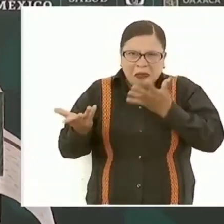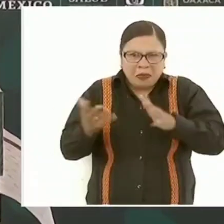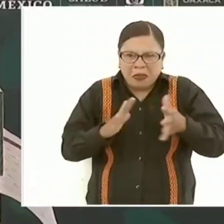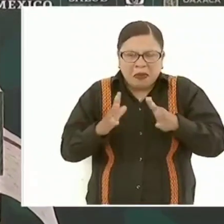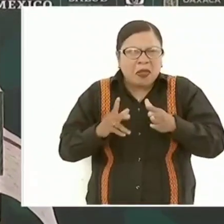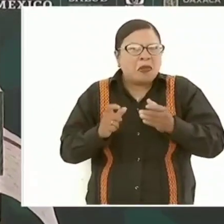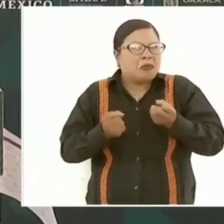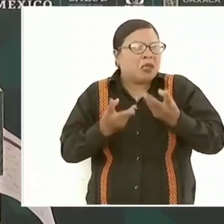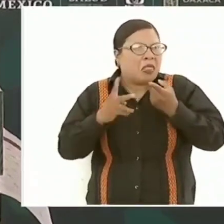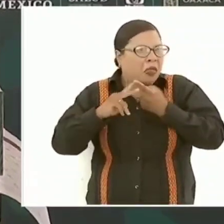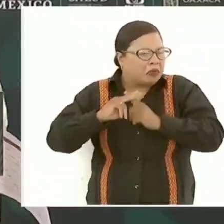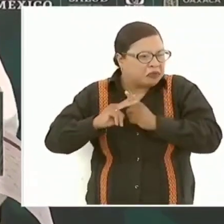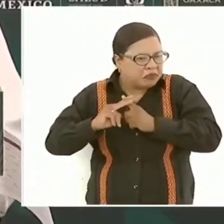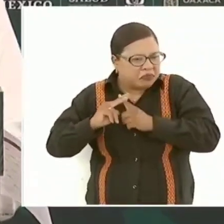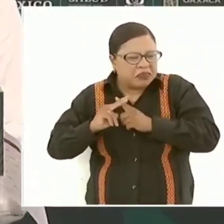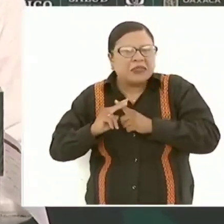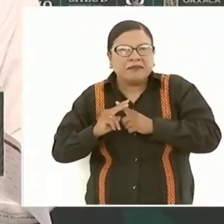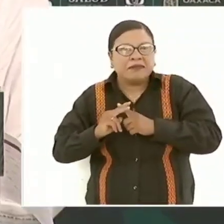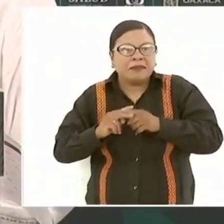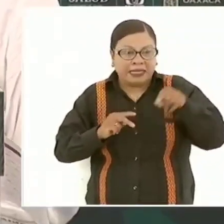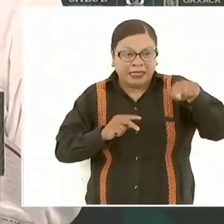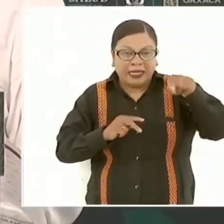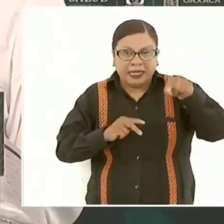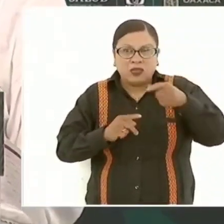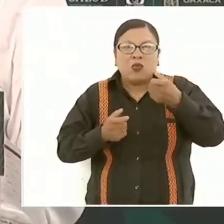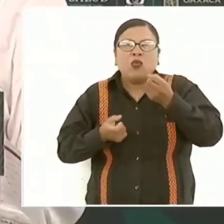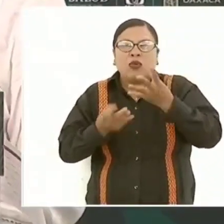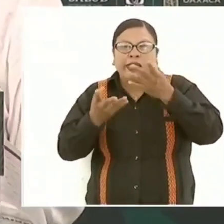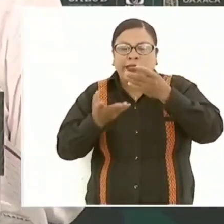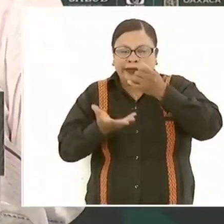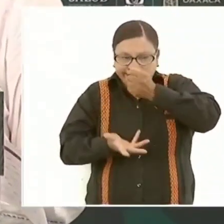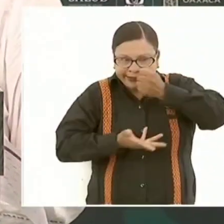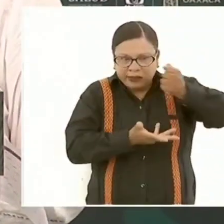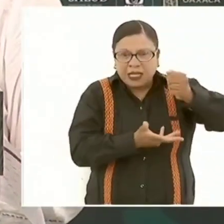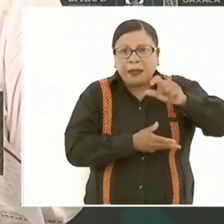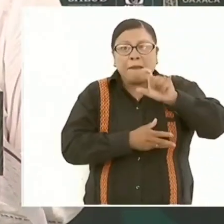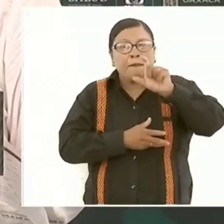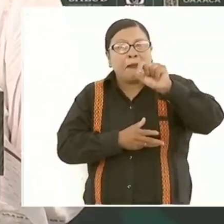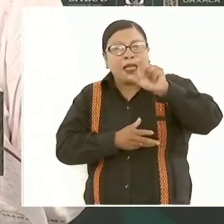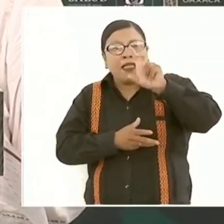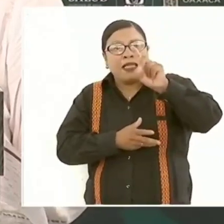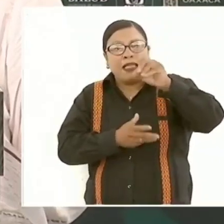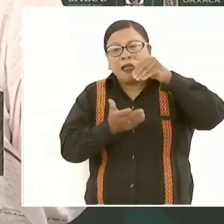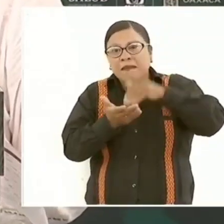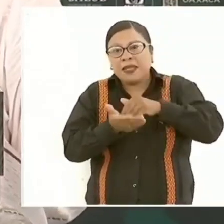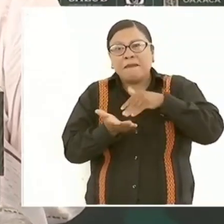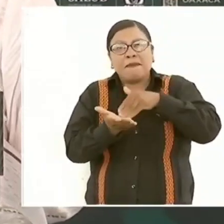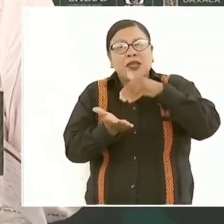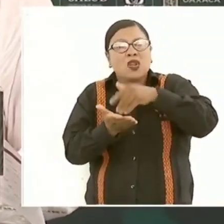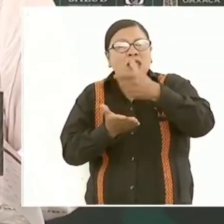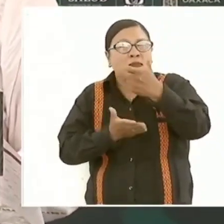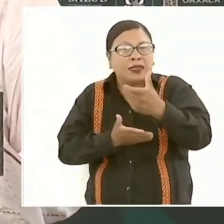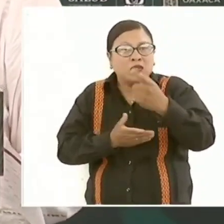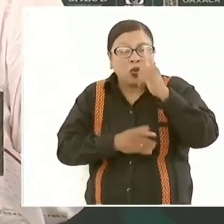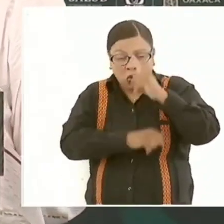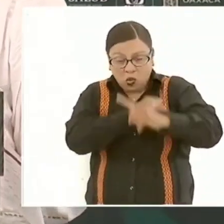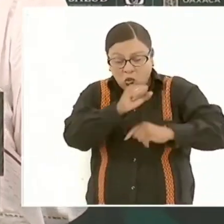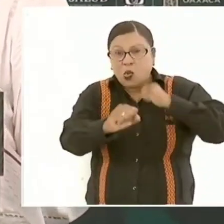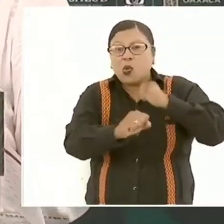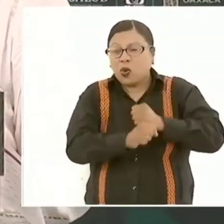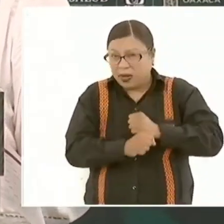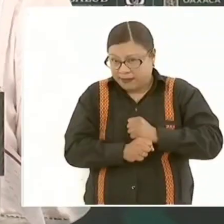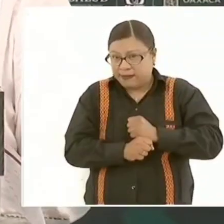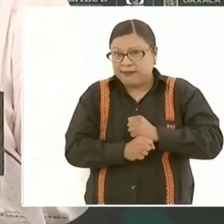recibían en esa organización como 20, 30 mil millones de pesos al año.